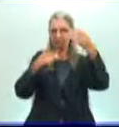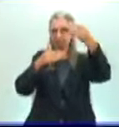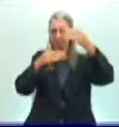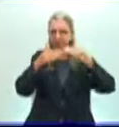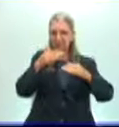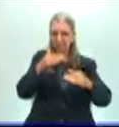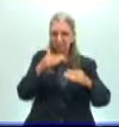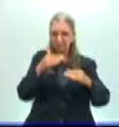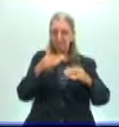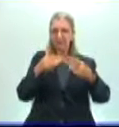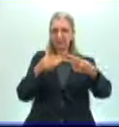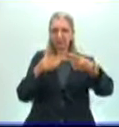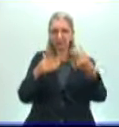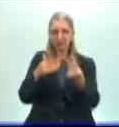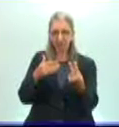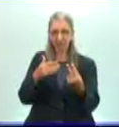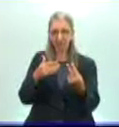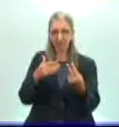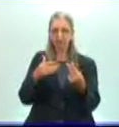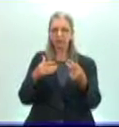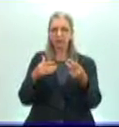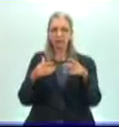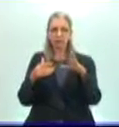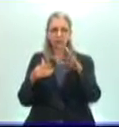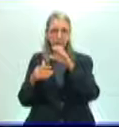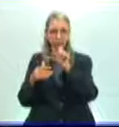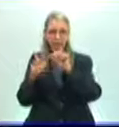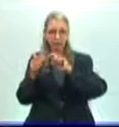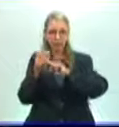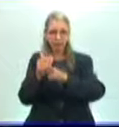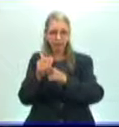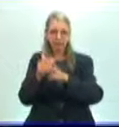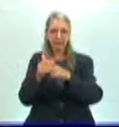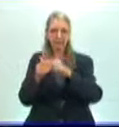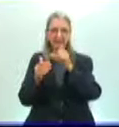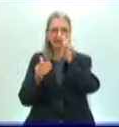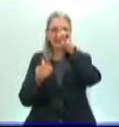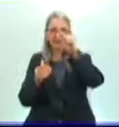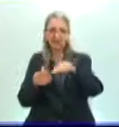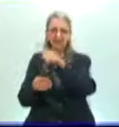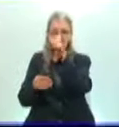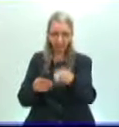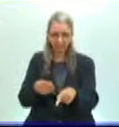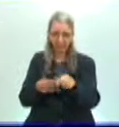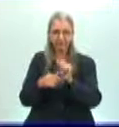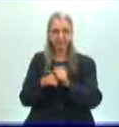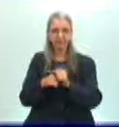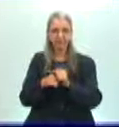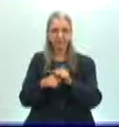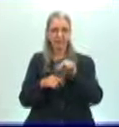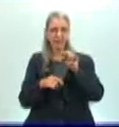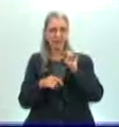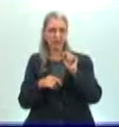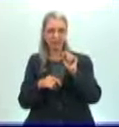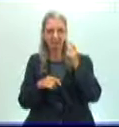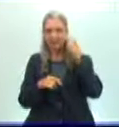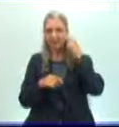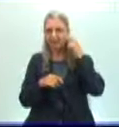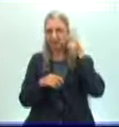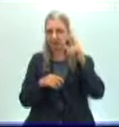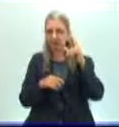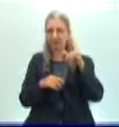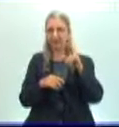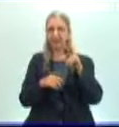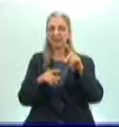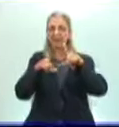Por supuesto, todo esto dividido entre 2 sería otra de las fórmulas que podemos utilizar. También recuerden que estamos recordando, si el triángulo es